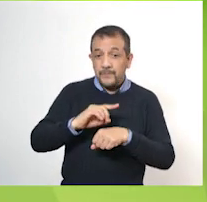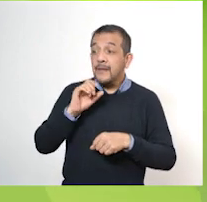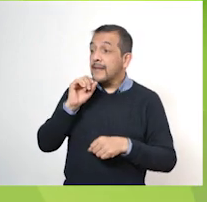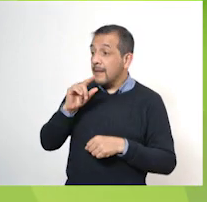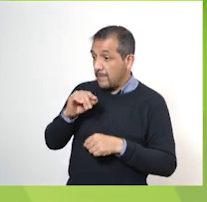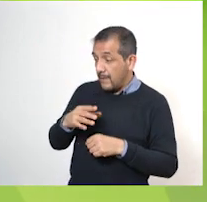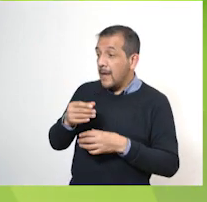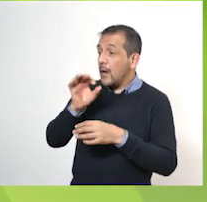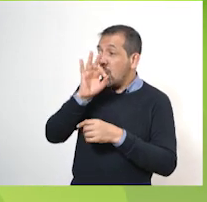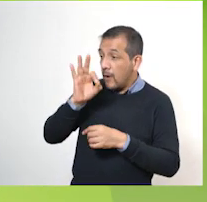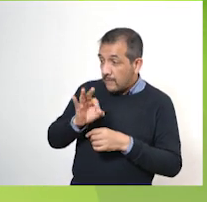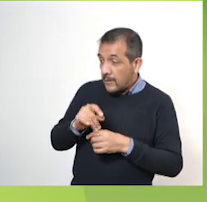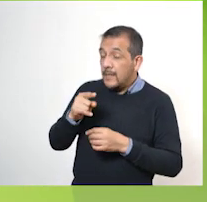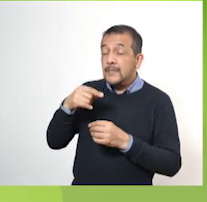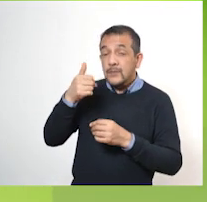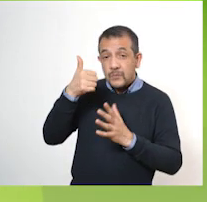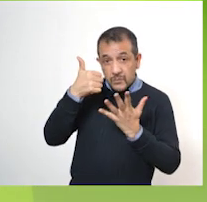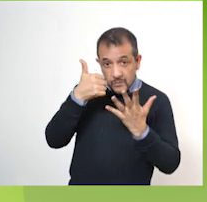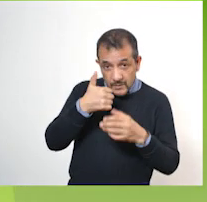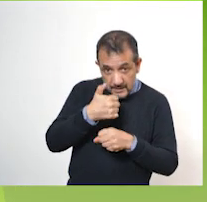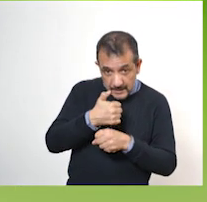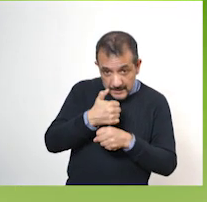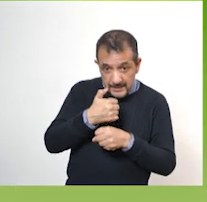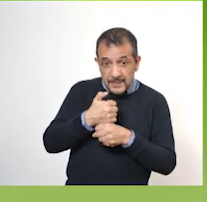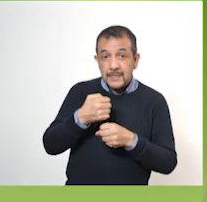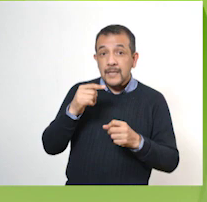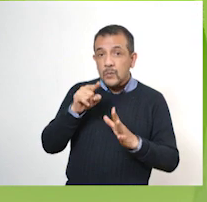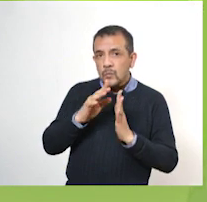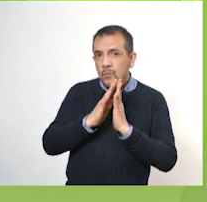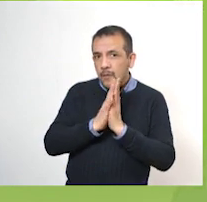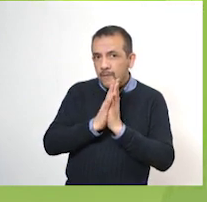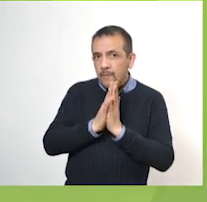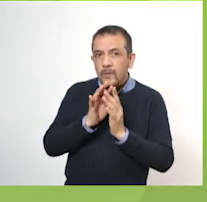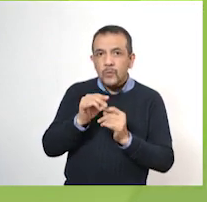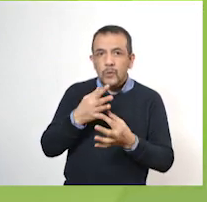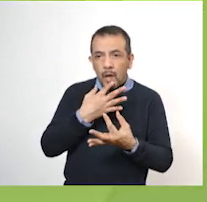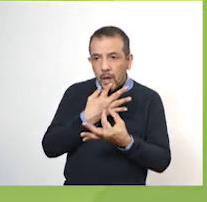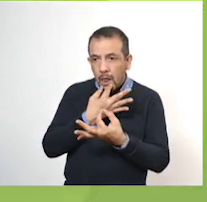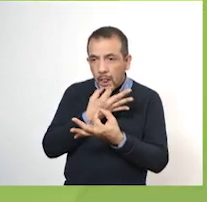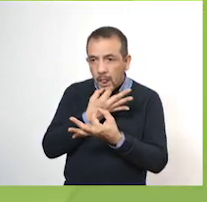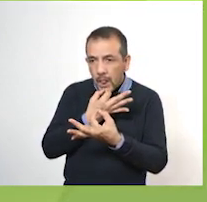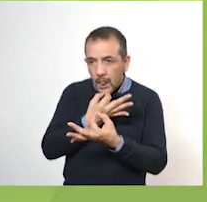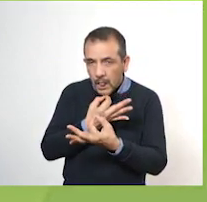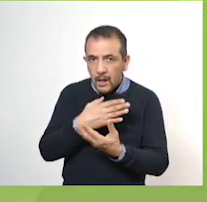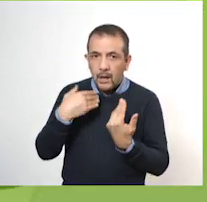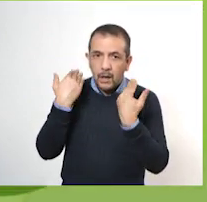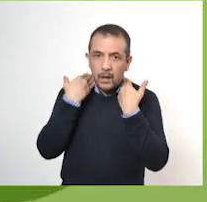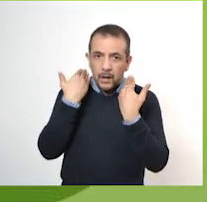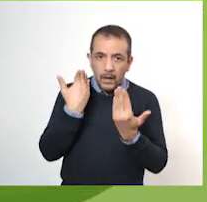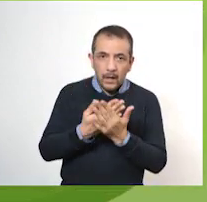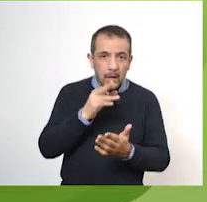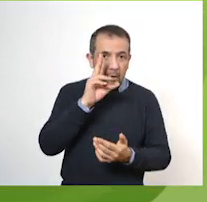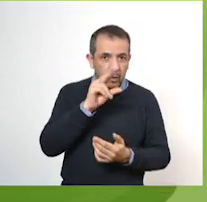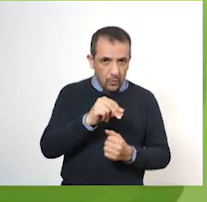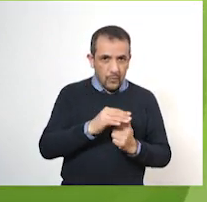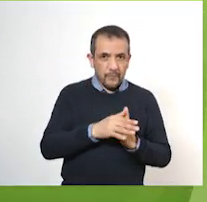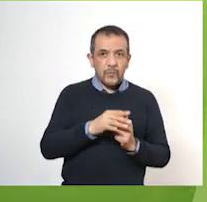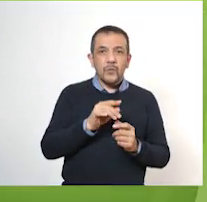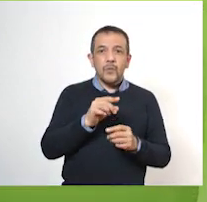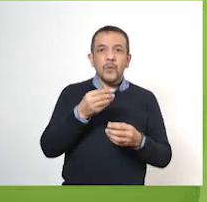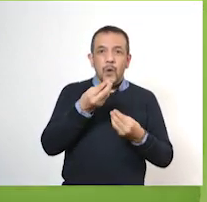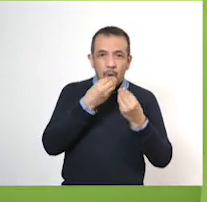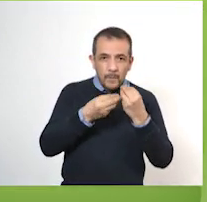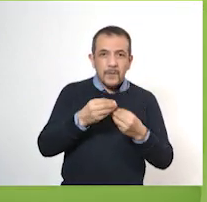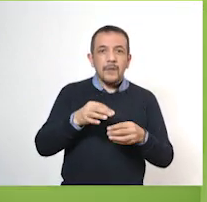como una oferta, su sexta acción. No caigas en las trampas de los anuncios de comida